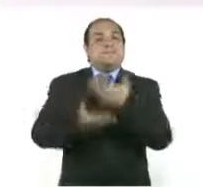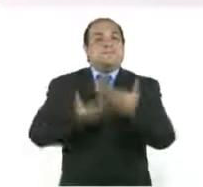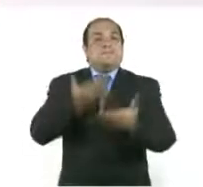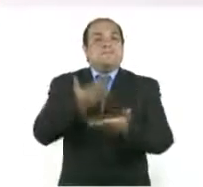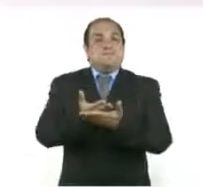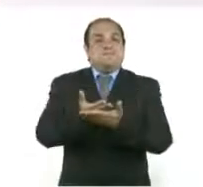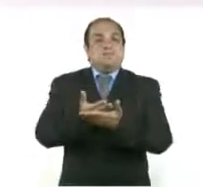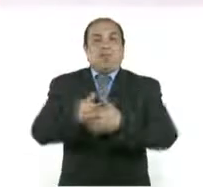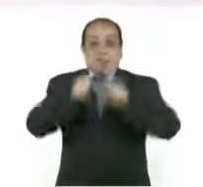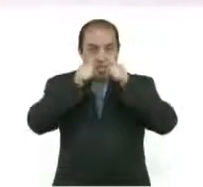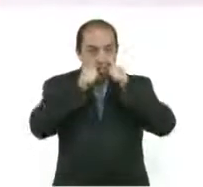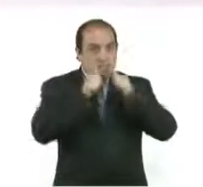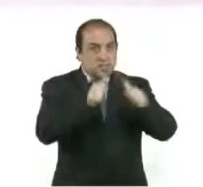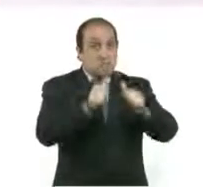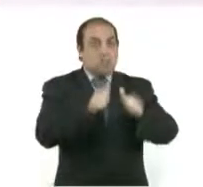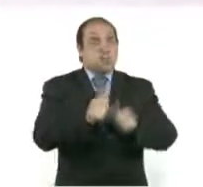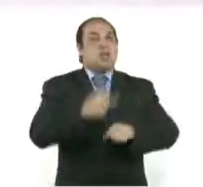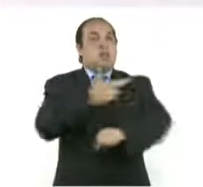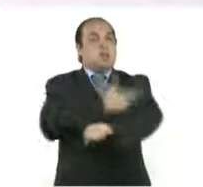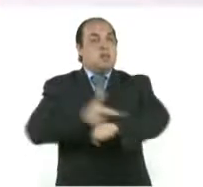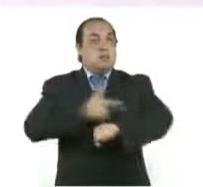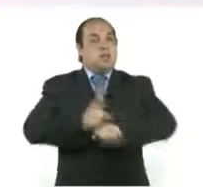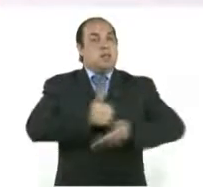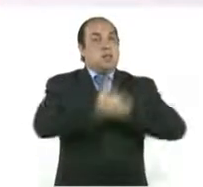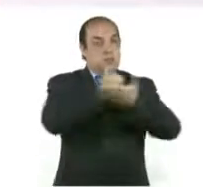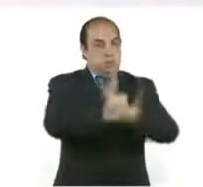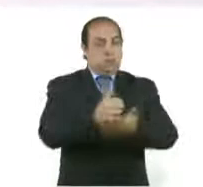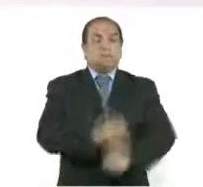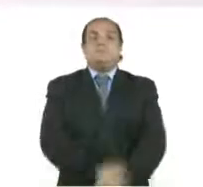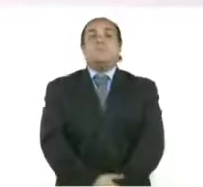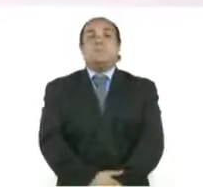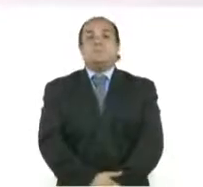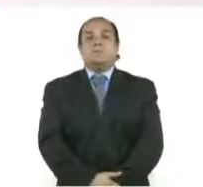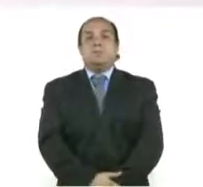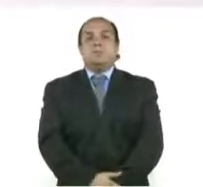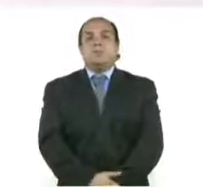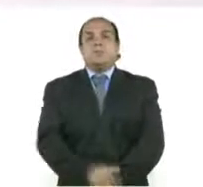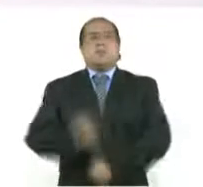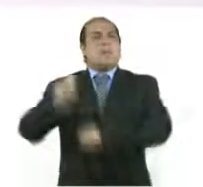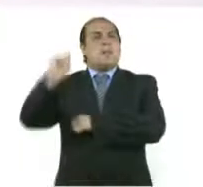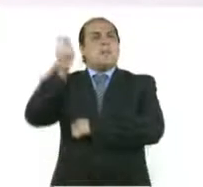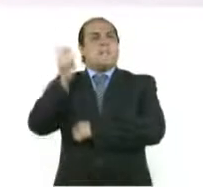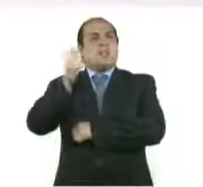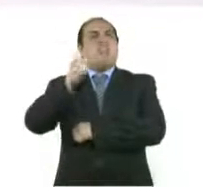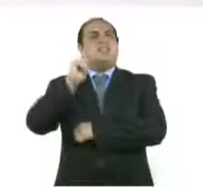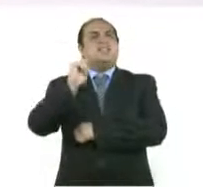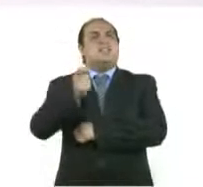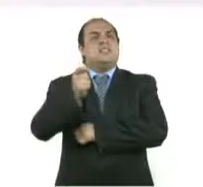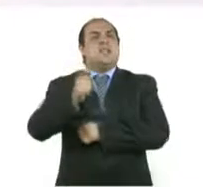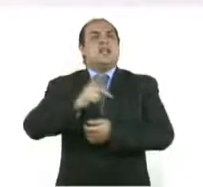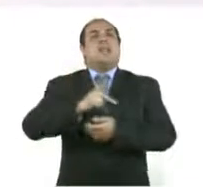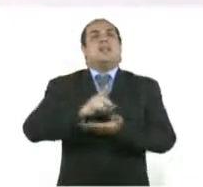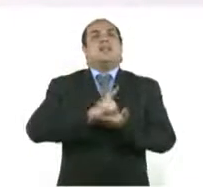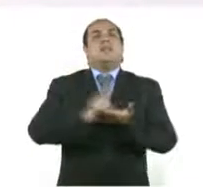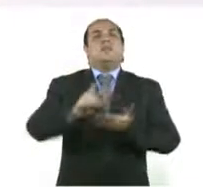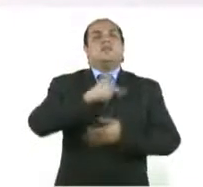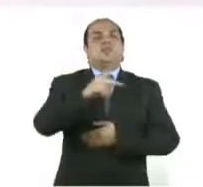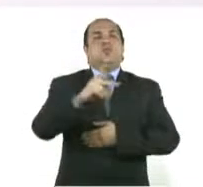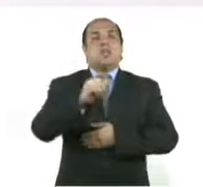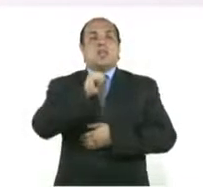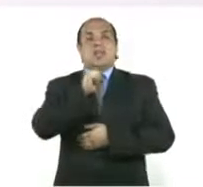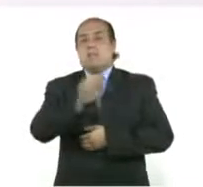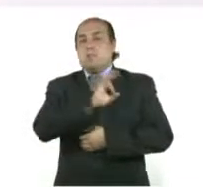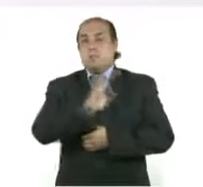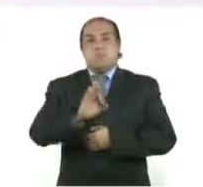cualquier trámite. Les quiero decir que esta pensión es su derecho y nadie puede